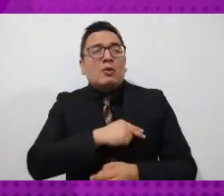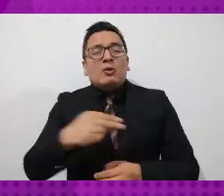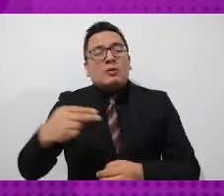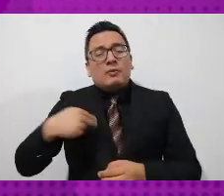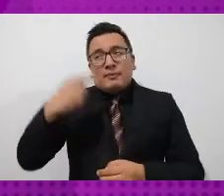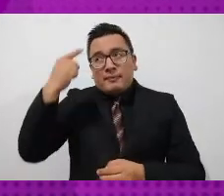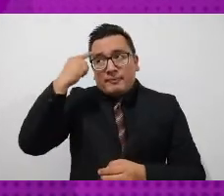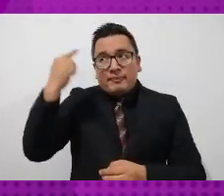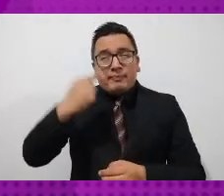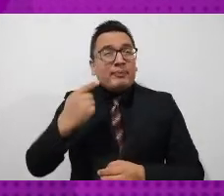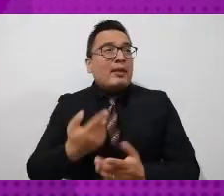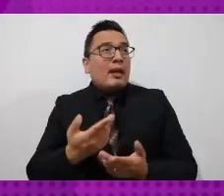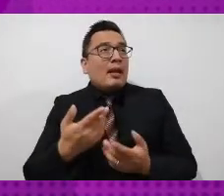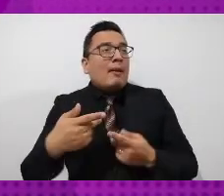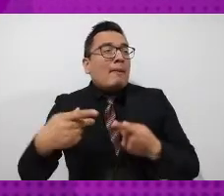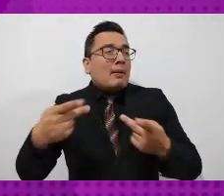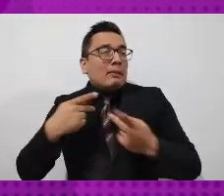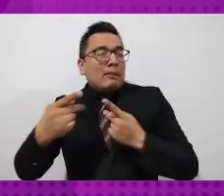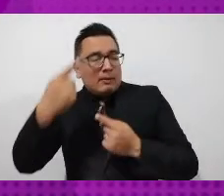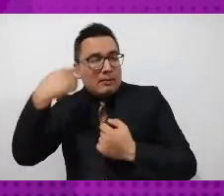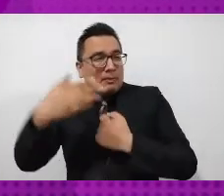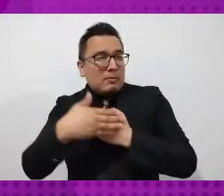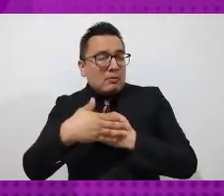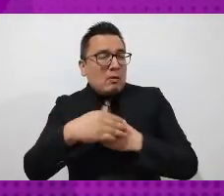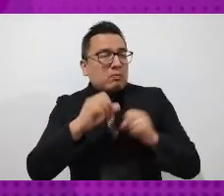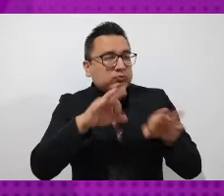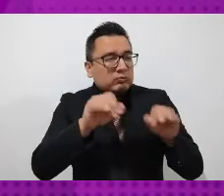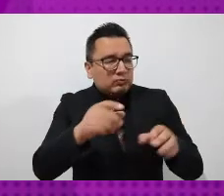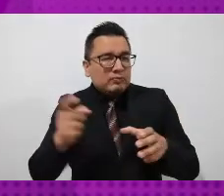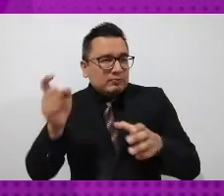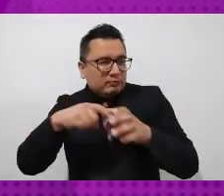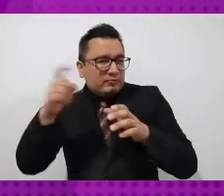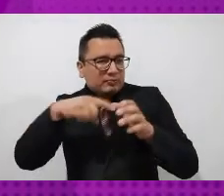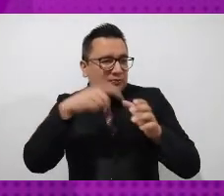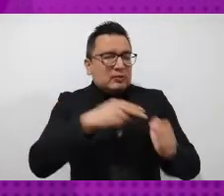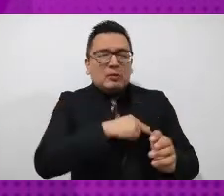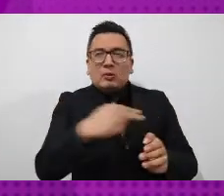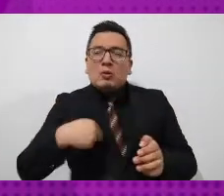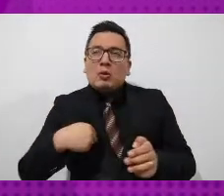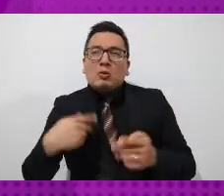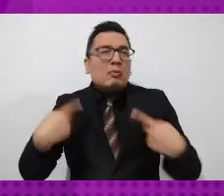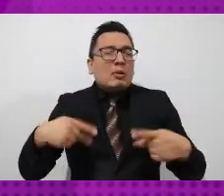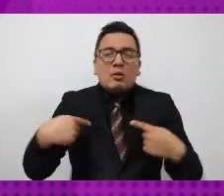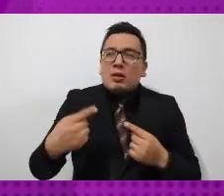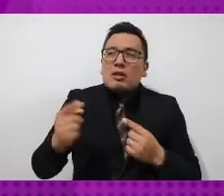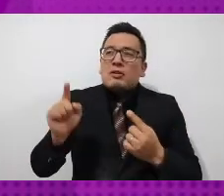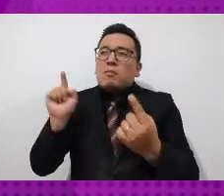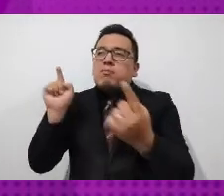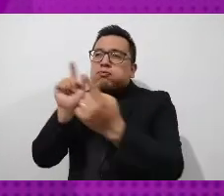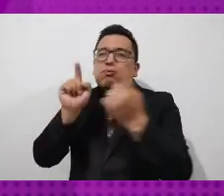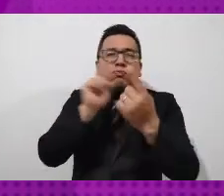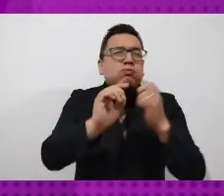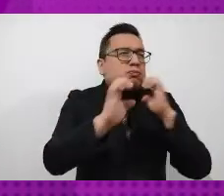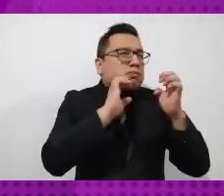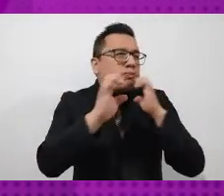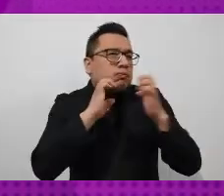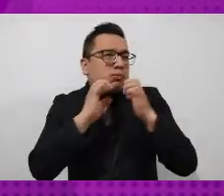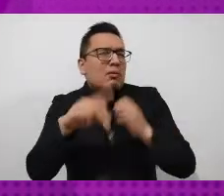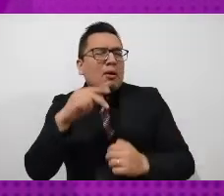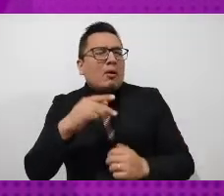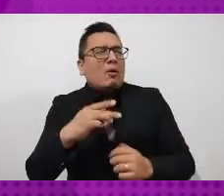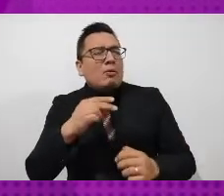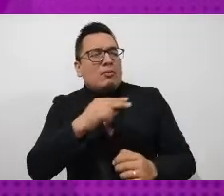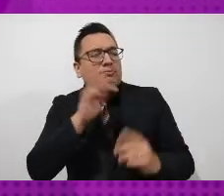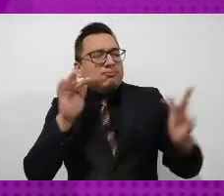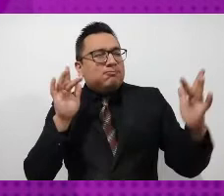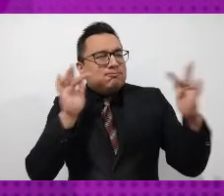integración de nuestros comités distritales y municipales. Todos estamos en el proceso de entrevista, pero con mucho gusto aquí comunicándonos para